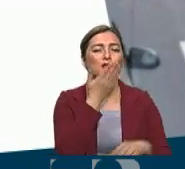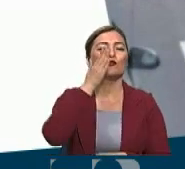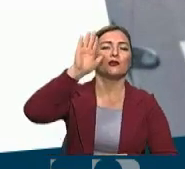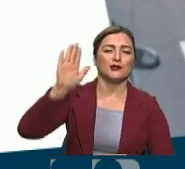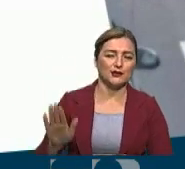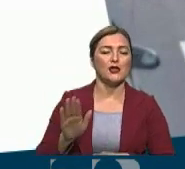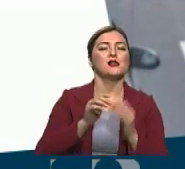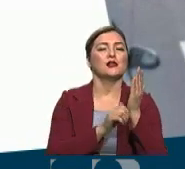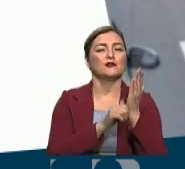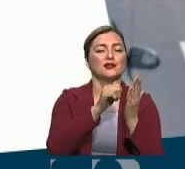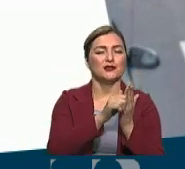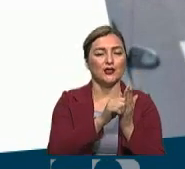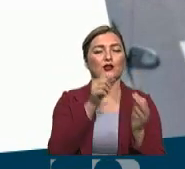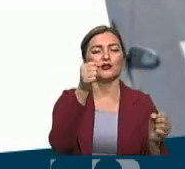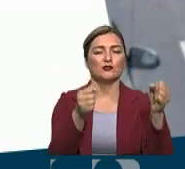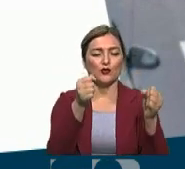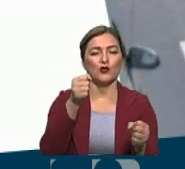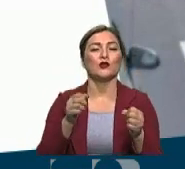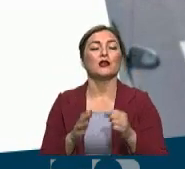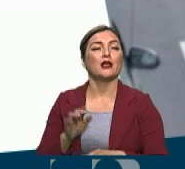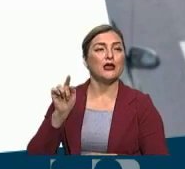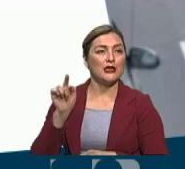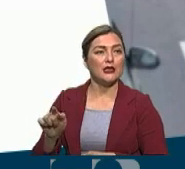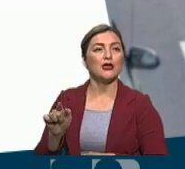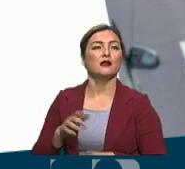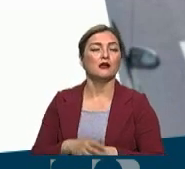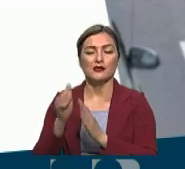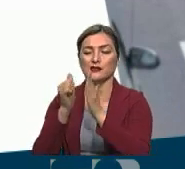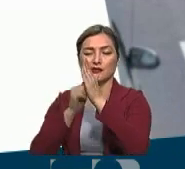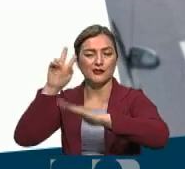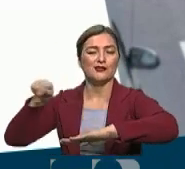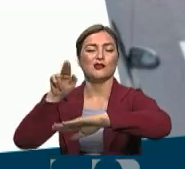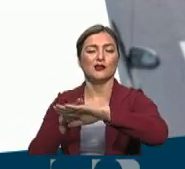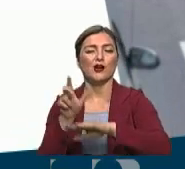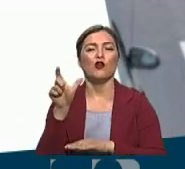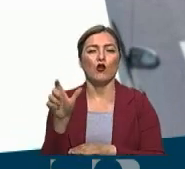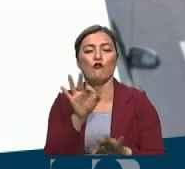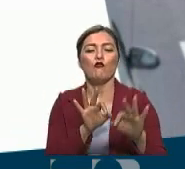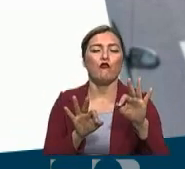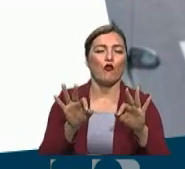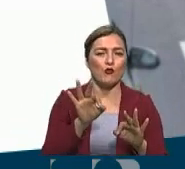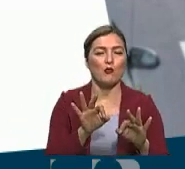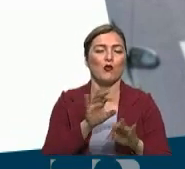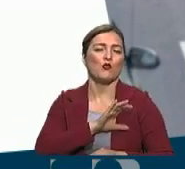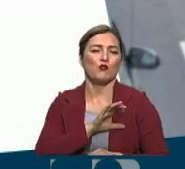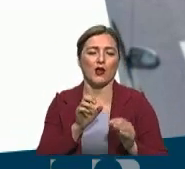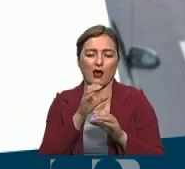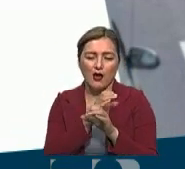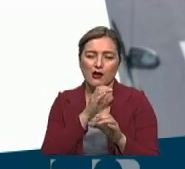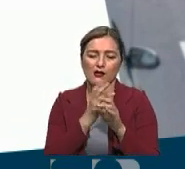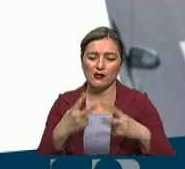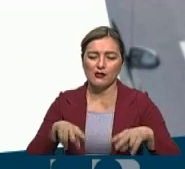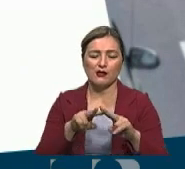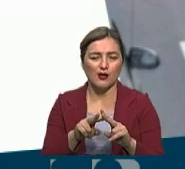Transporte establecerían un mecanismo o fórmula para que los municipios puedan calcular el aumento del precio del pasaje.